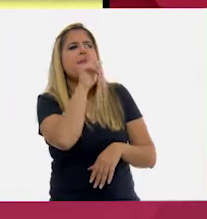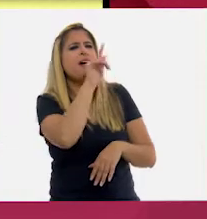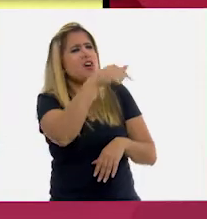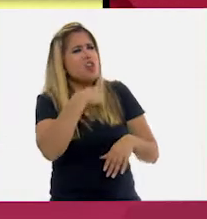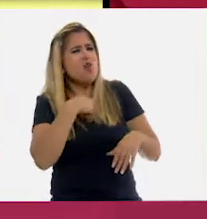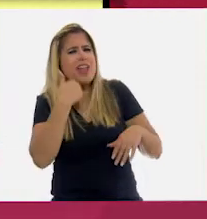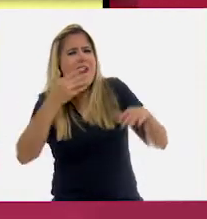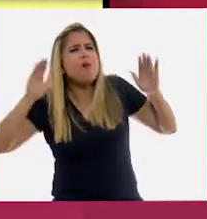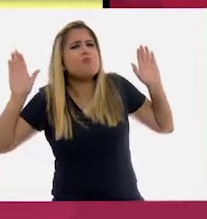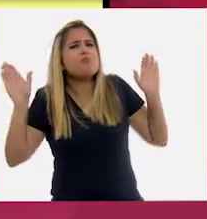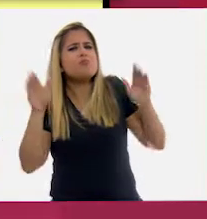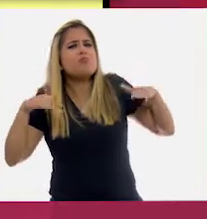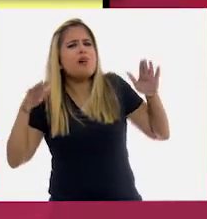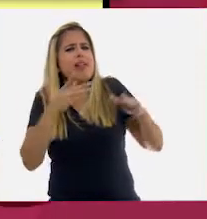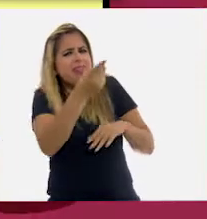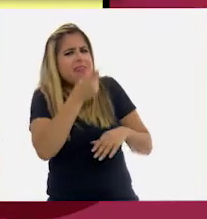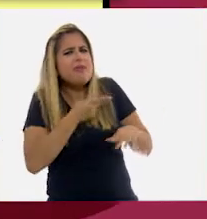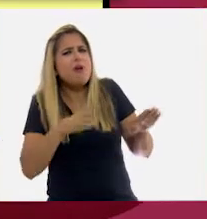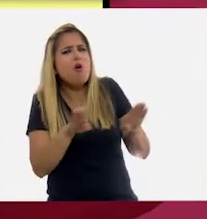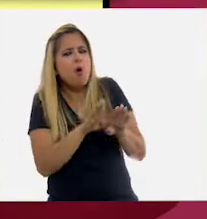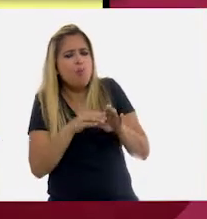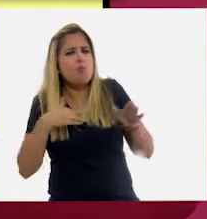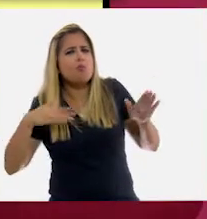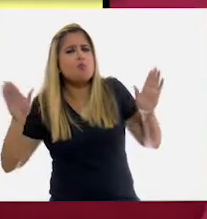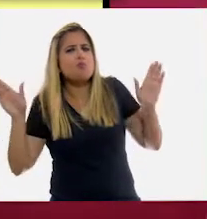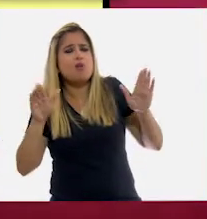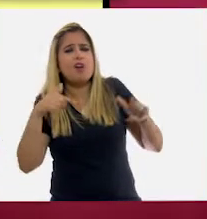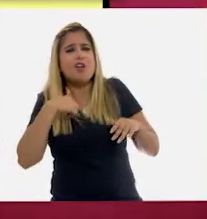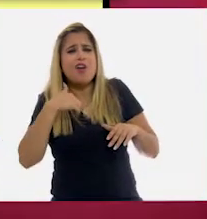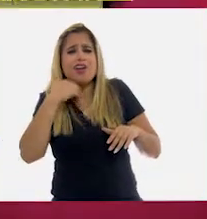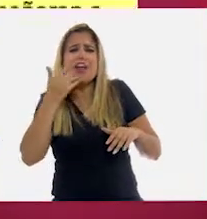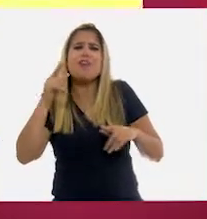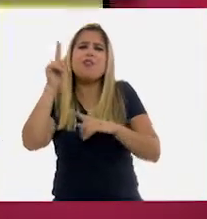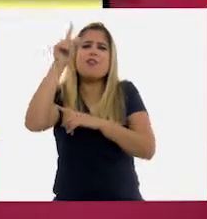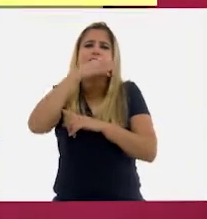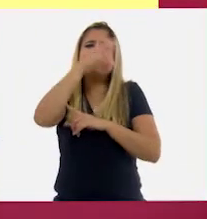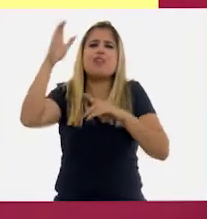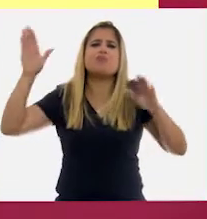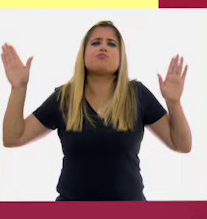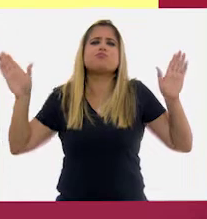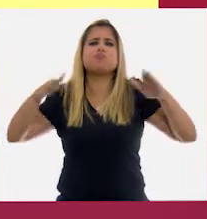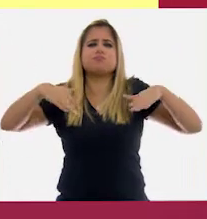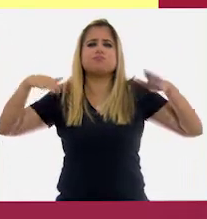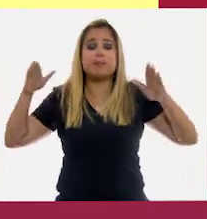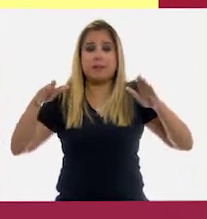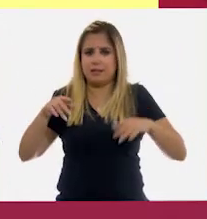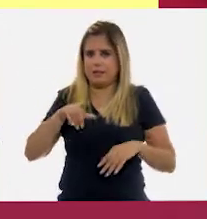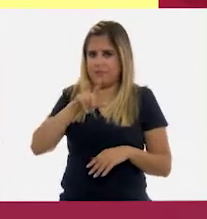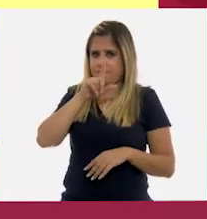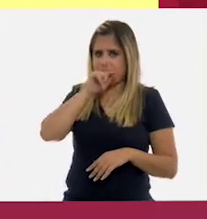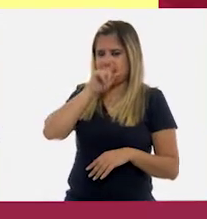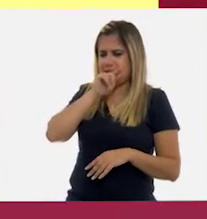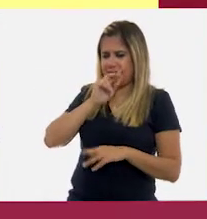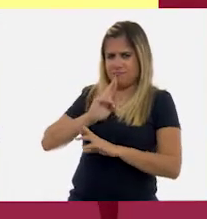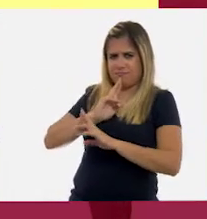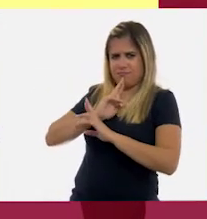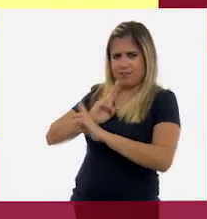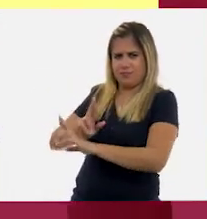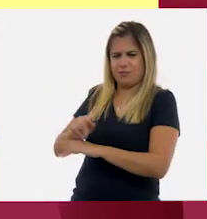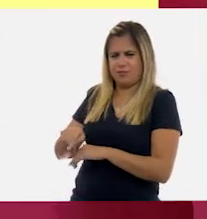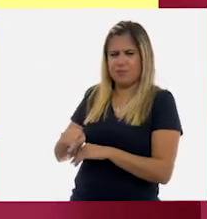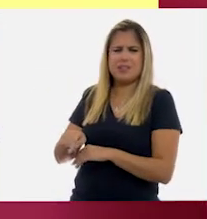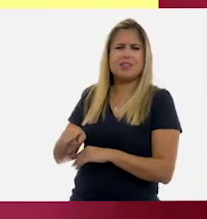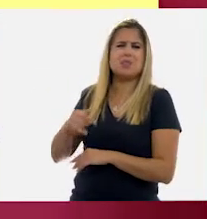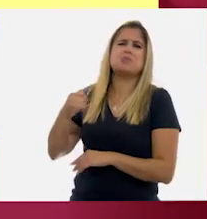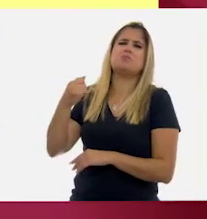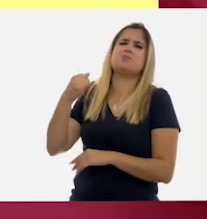volar, dime cómo hacerle. Quisiera andar muy hermosa allá arriba». El pájaro le contestó que